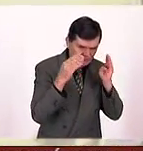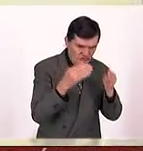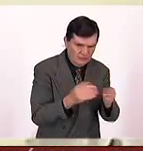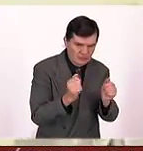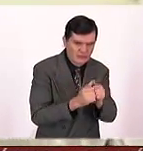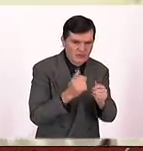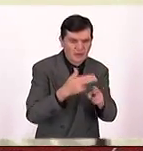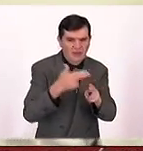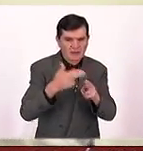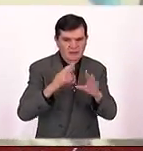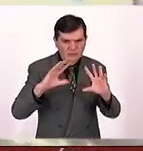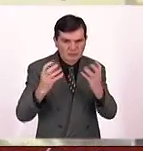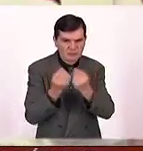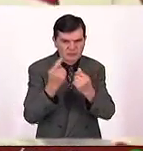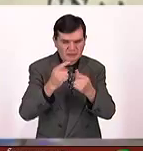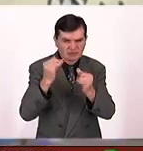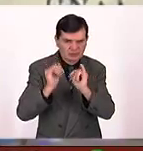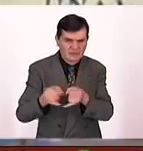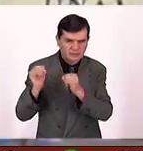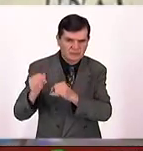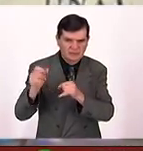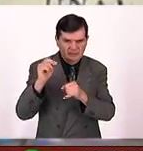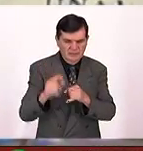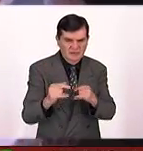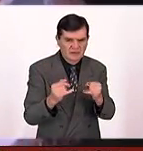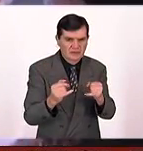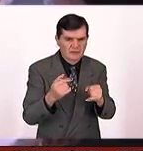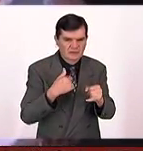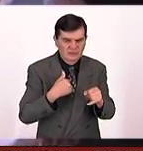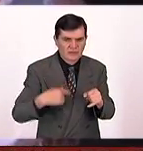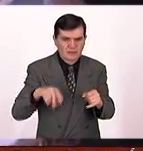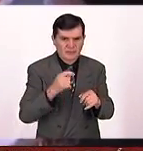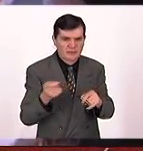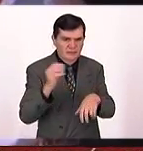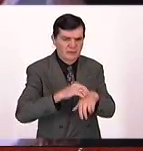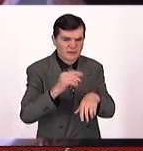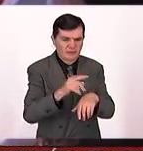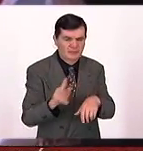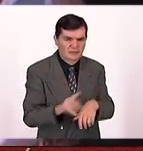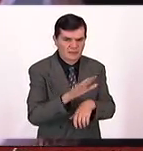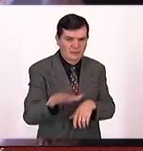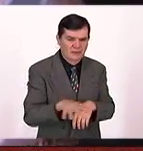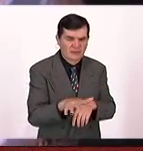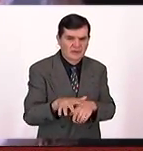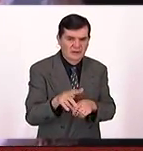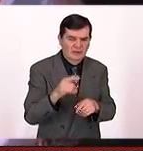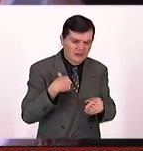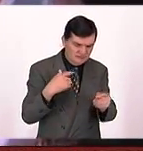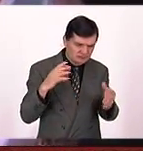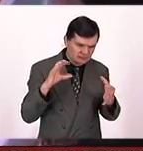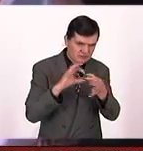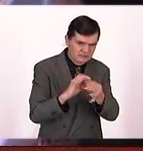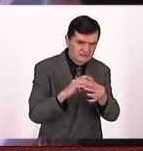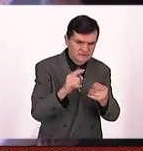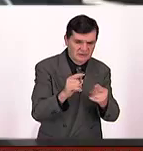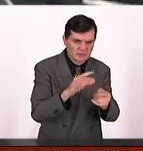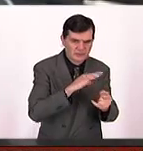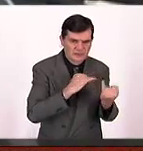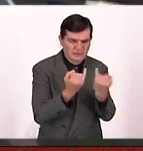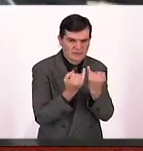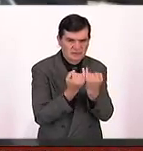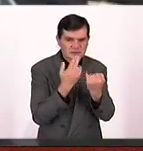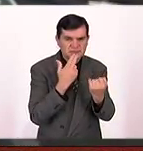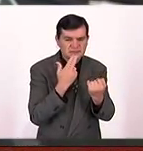el medio hasta un conjunto de individuos de una misma especie que nosotros denominamos como población, hasta ya ese conjunto de especies que puede